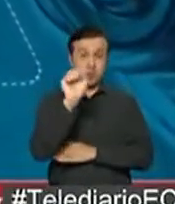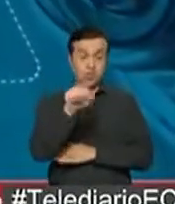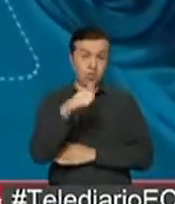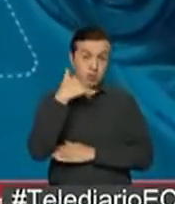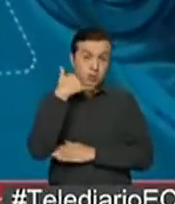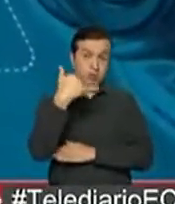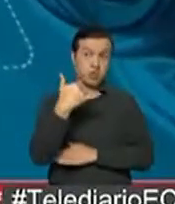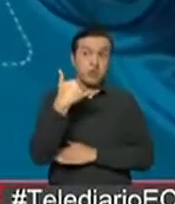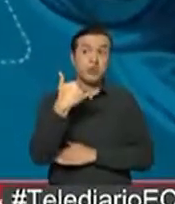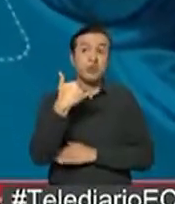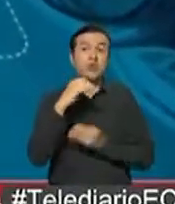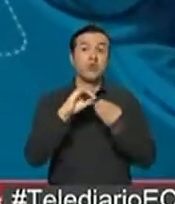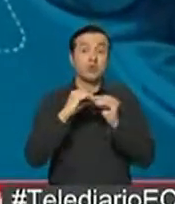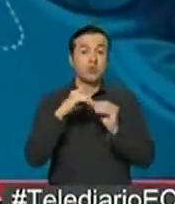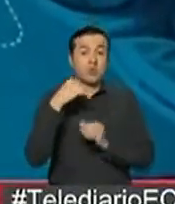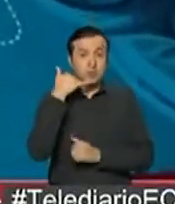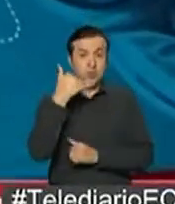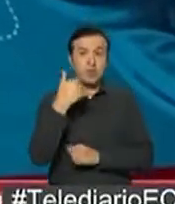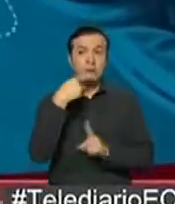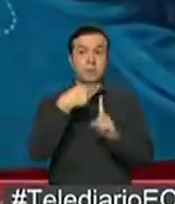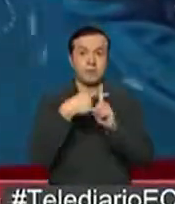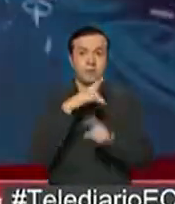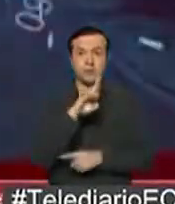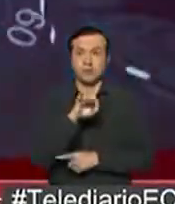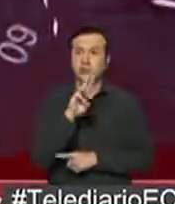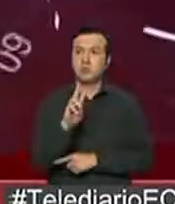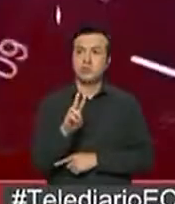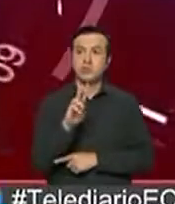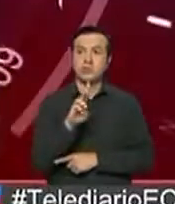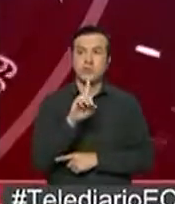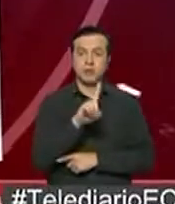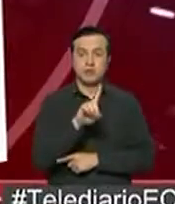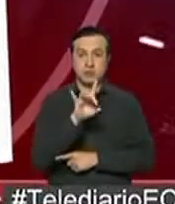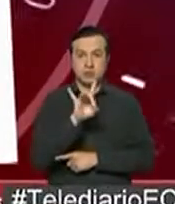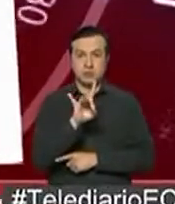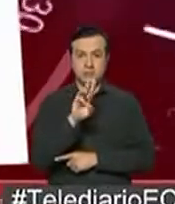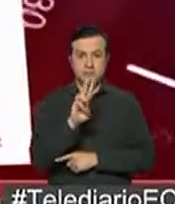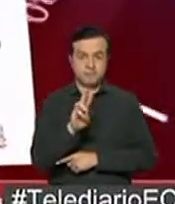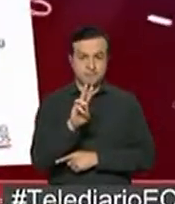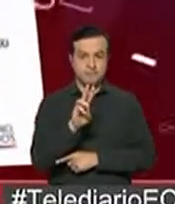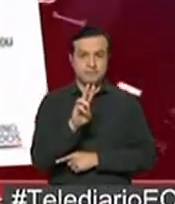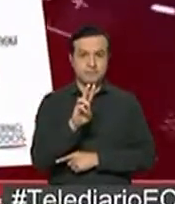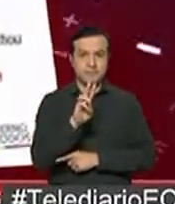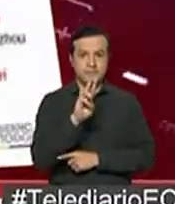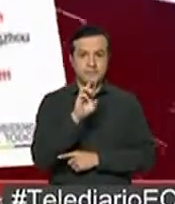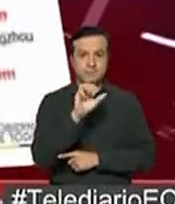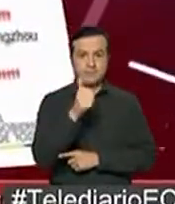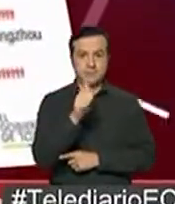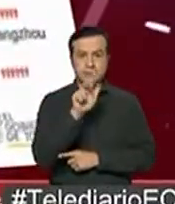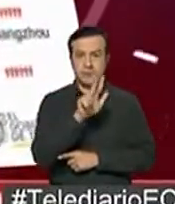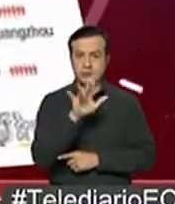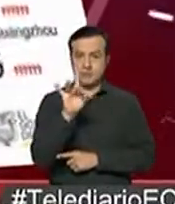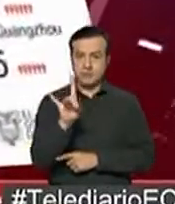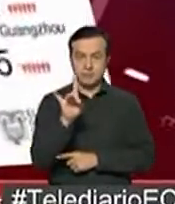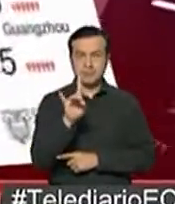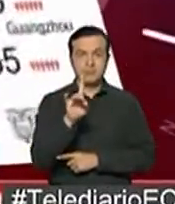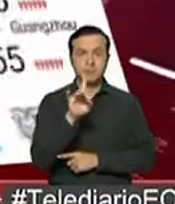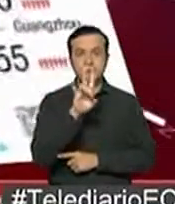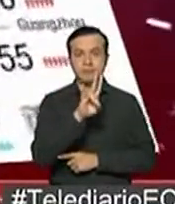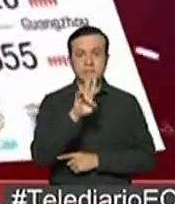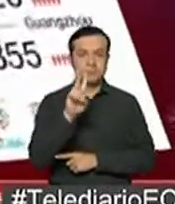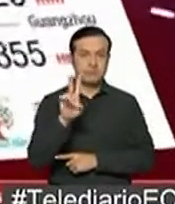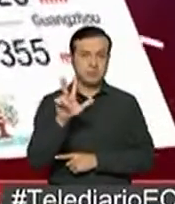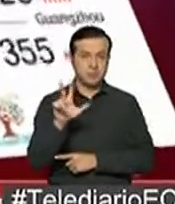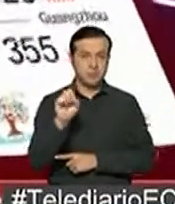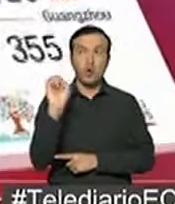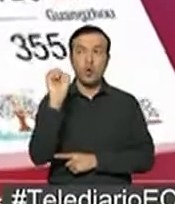contactarse al número telefónico más 86 186 10 38 72 30